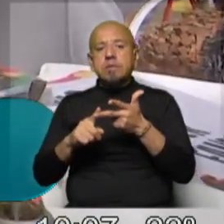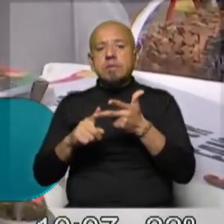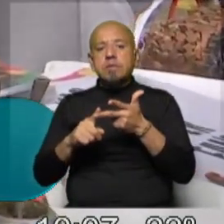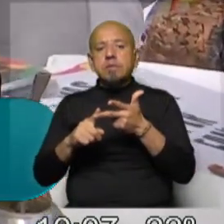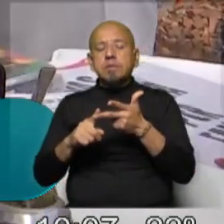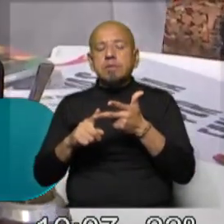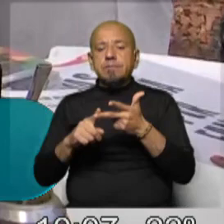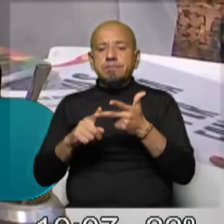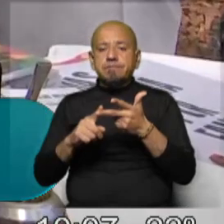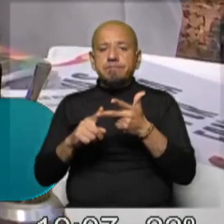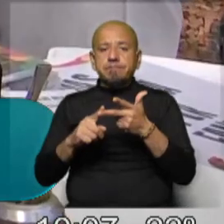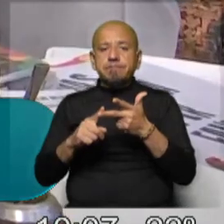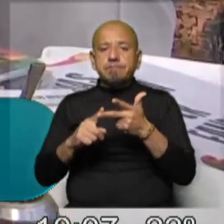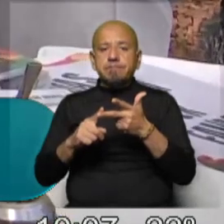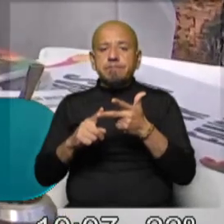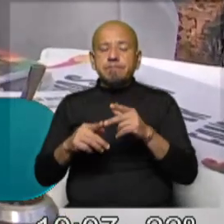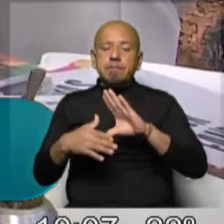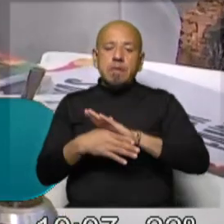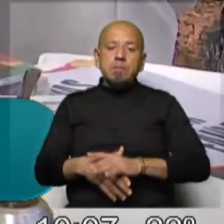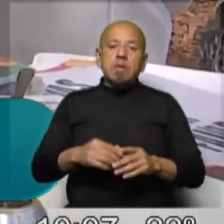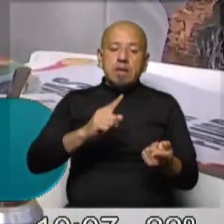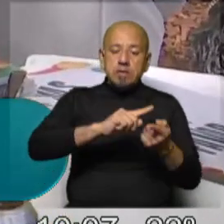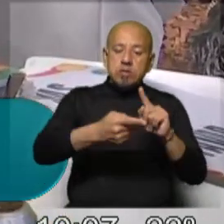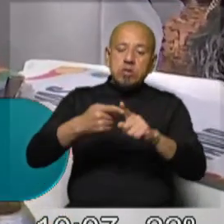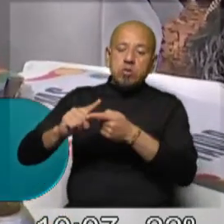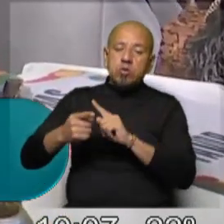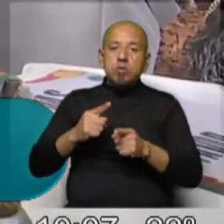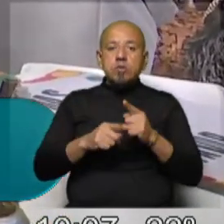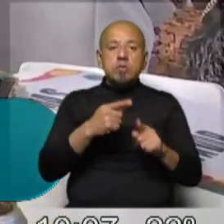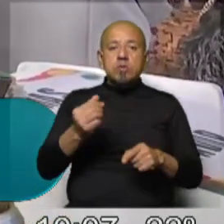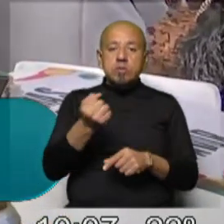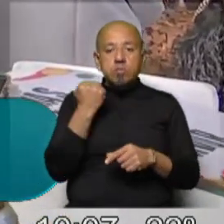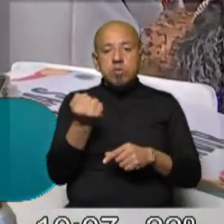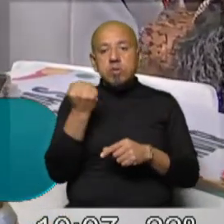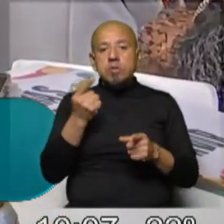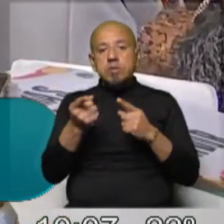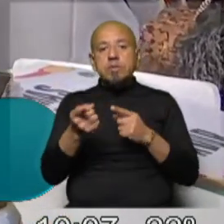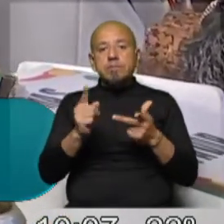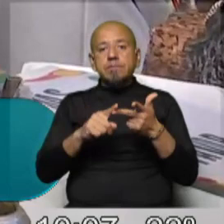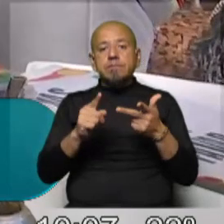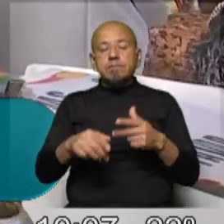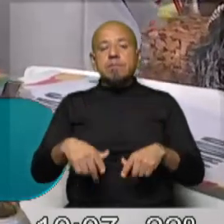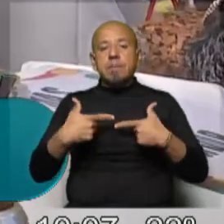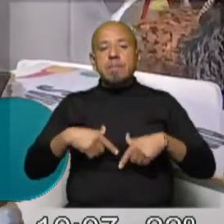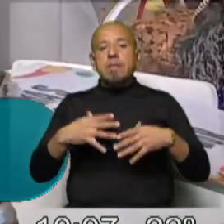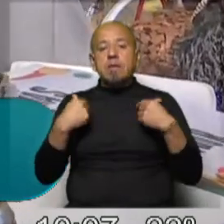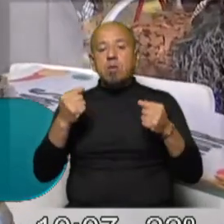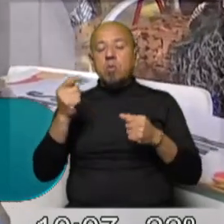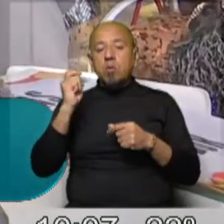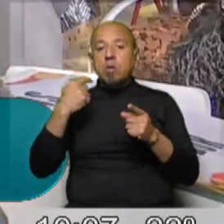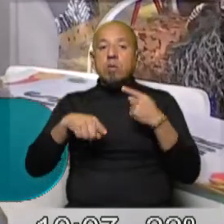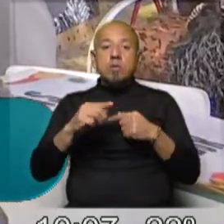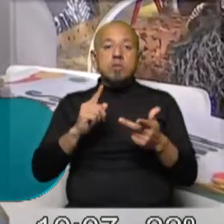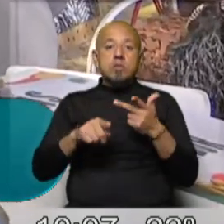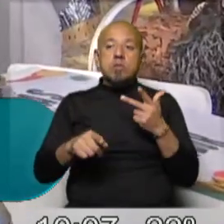como también está el Mides en esto de coordinar también este espacio, lo cual es muy importante, junto con el Ministerio de Salud Pública, pero también necesitamos